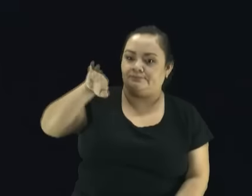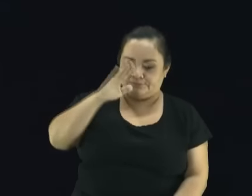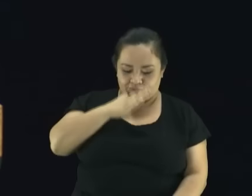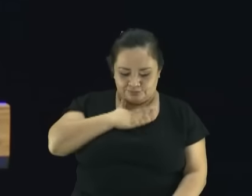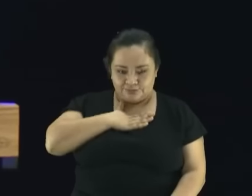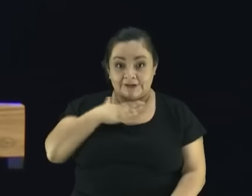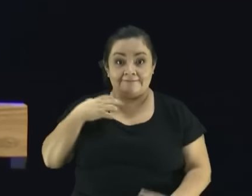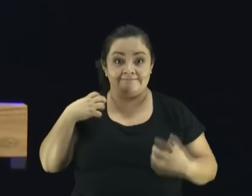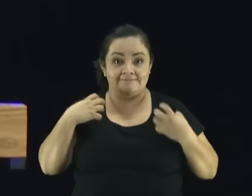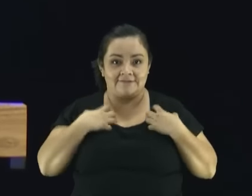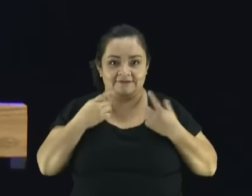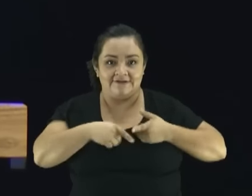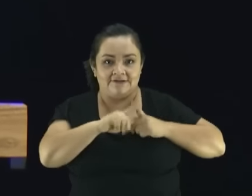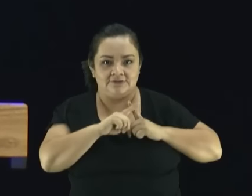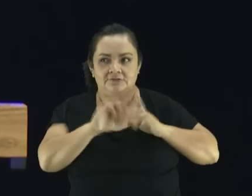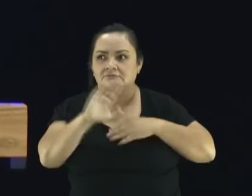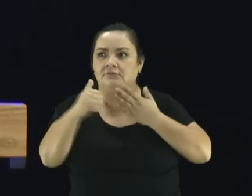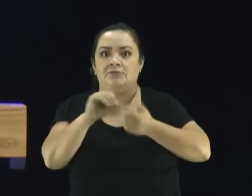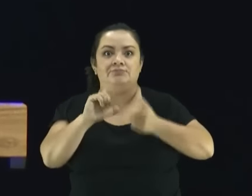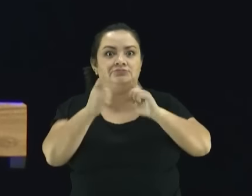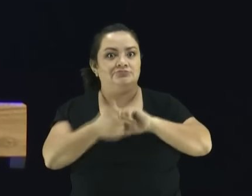Evangelio Cambia todo